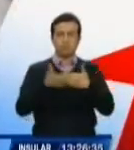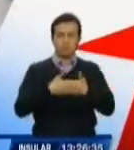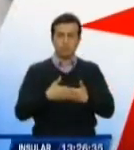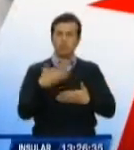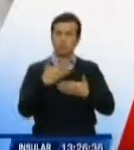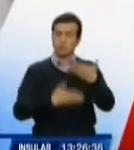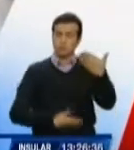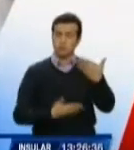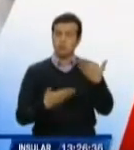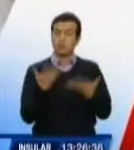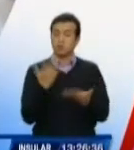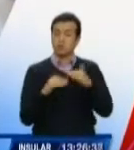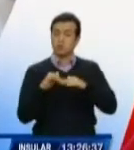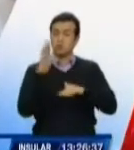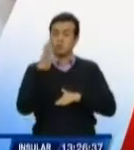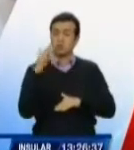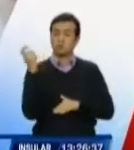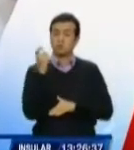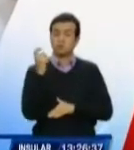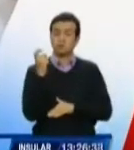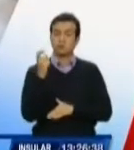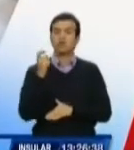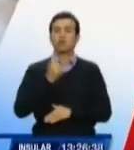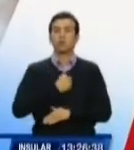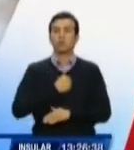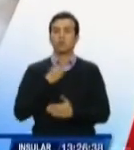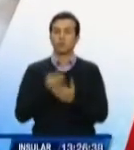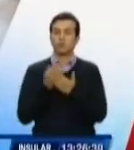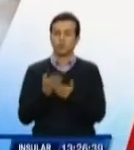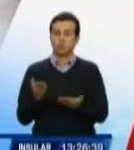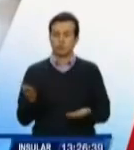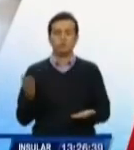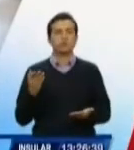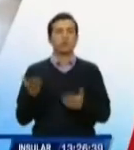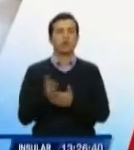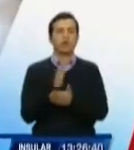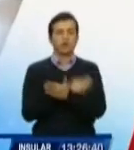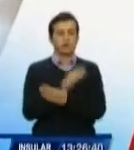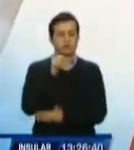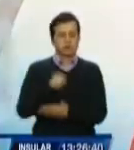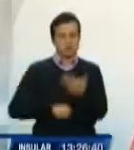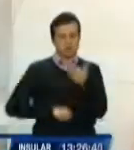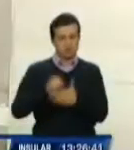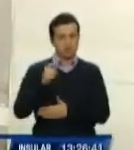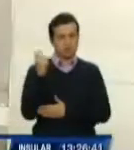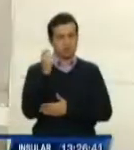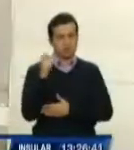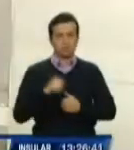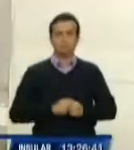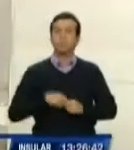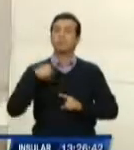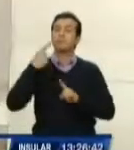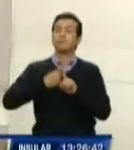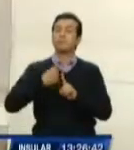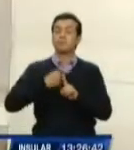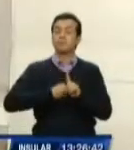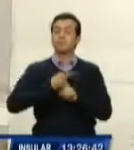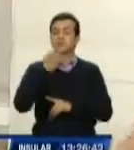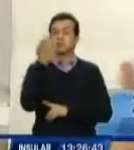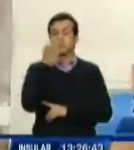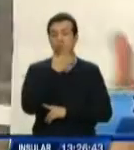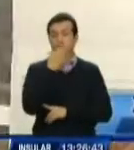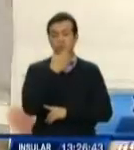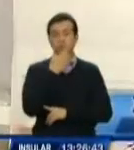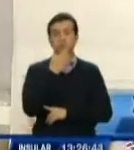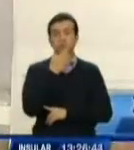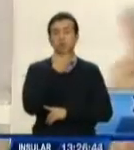Si supera la base, deberá registrarse como importador y obtener los permisos y licencias respectivos. En el mes de agosto existieron alrededor